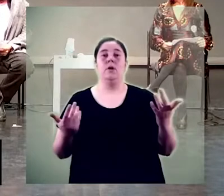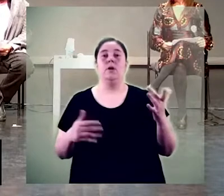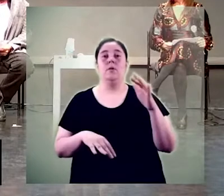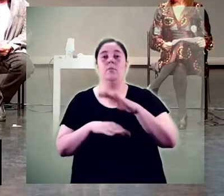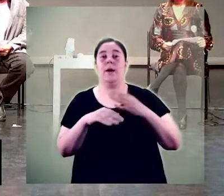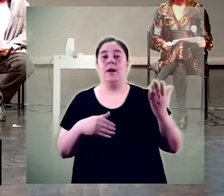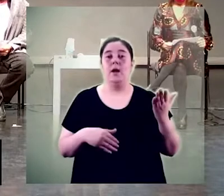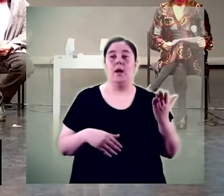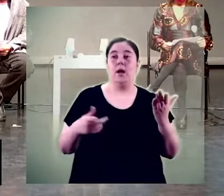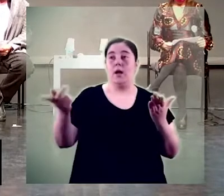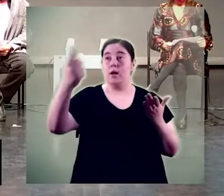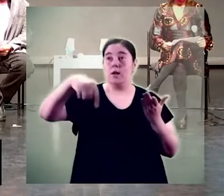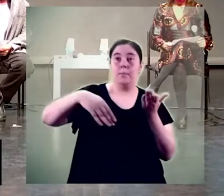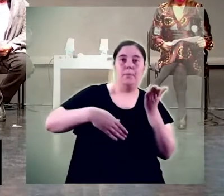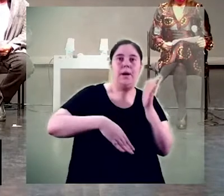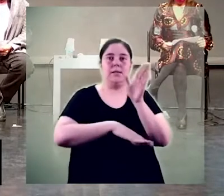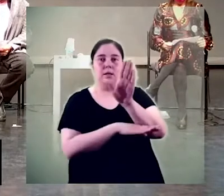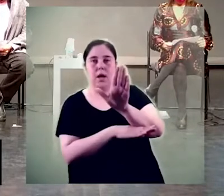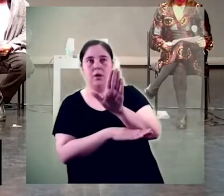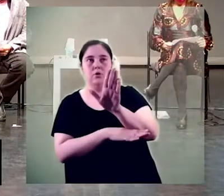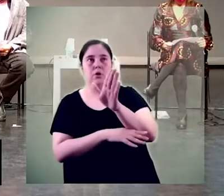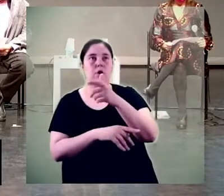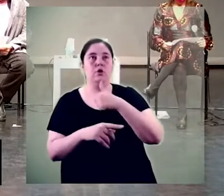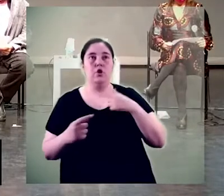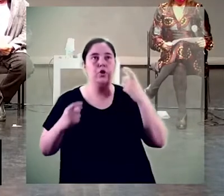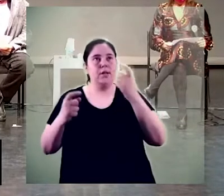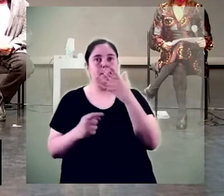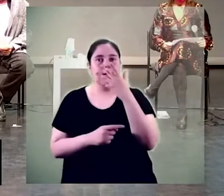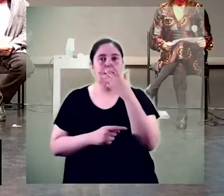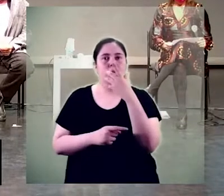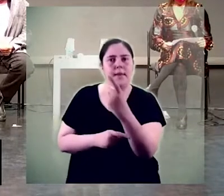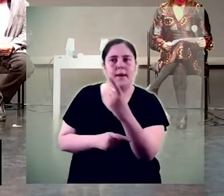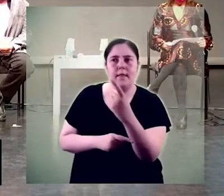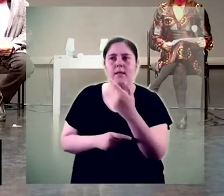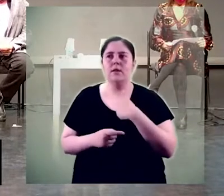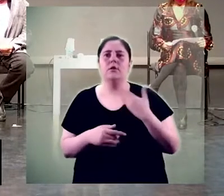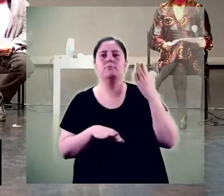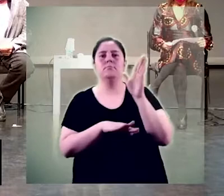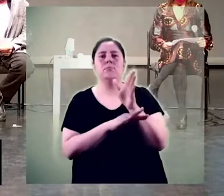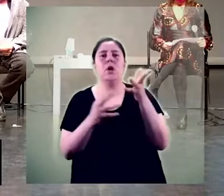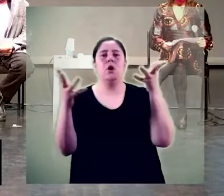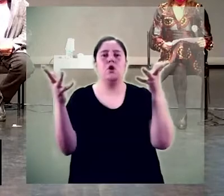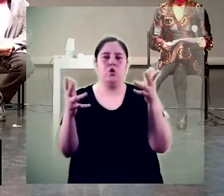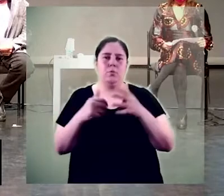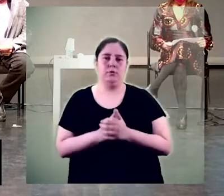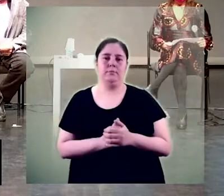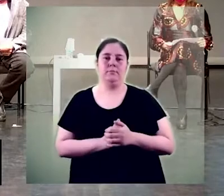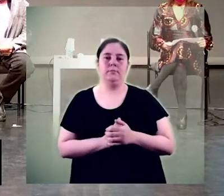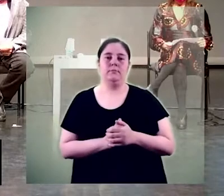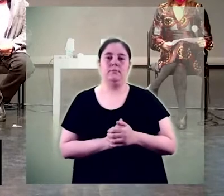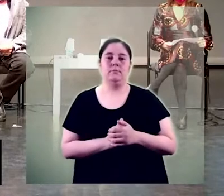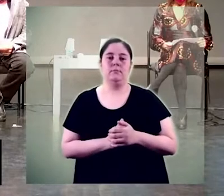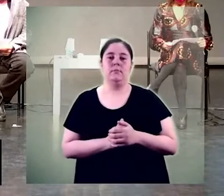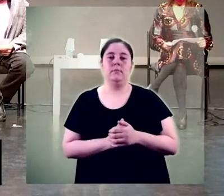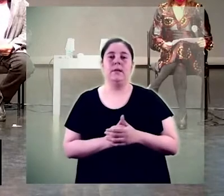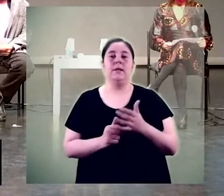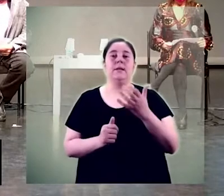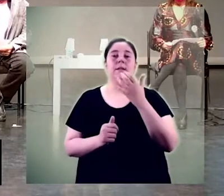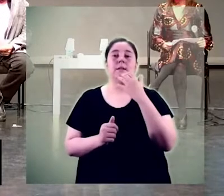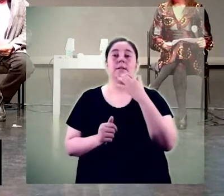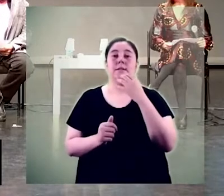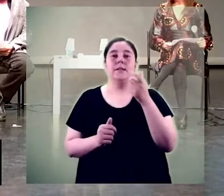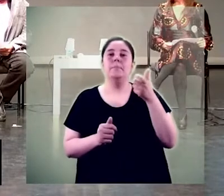sinceridad y toda la justicia que pude conseguir. Buscando la etimología de la palabra